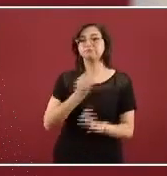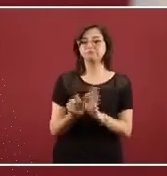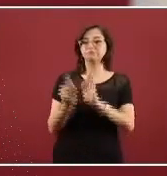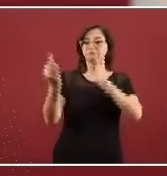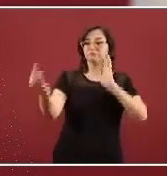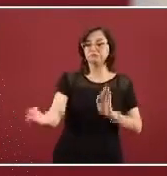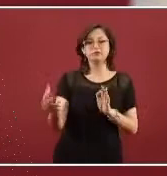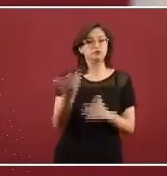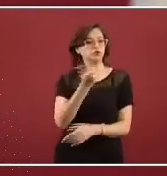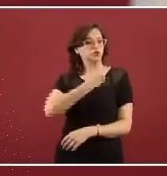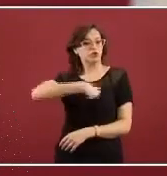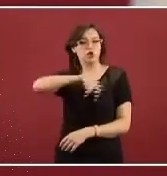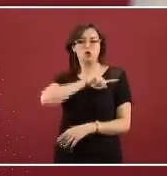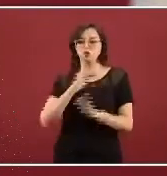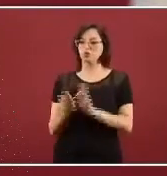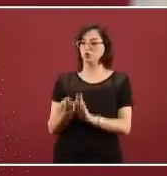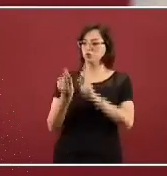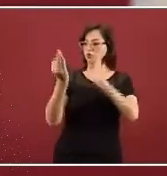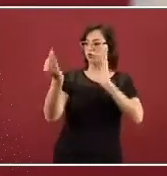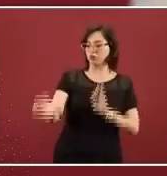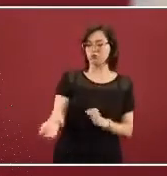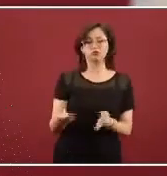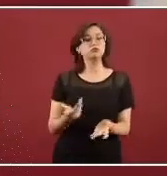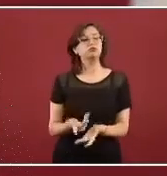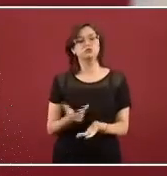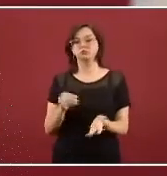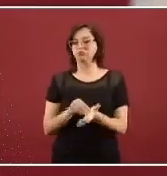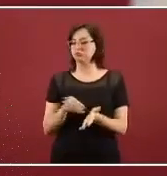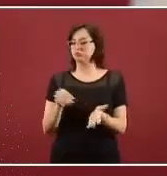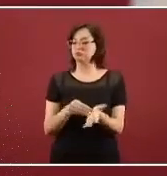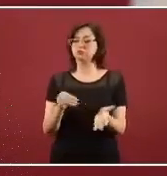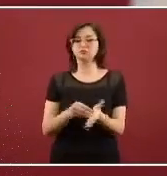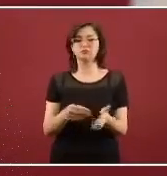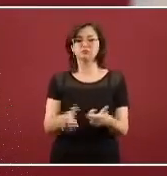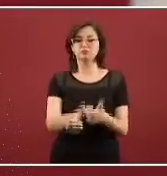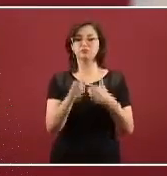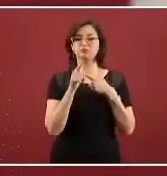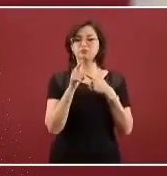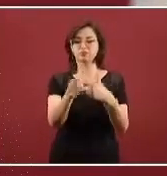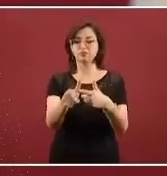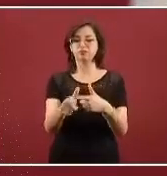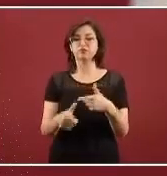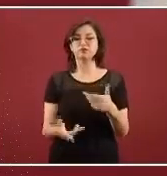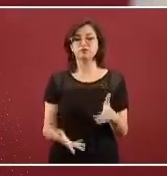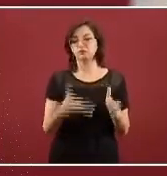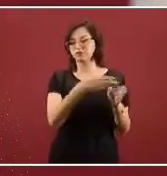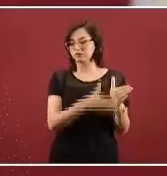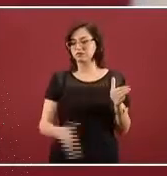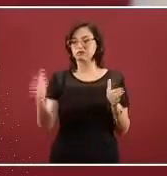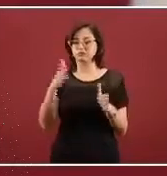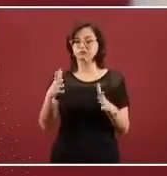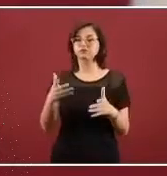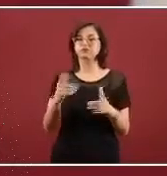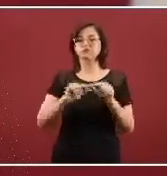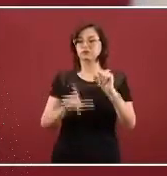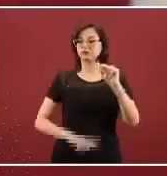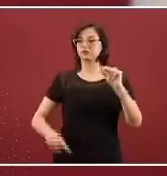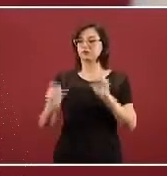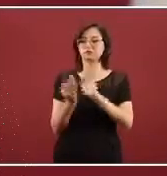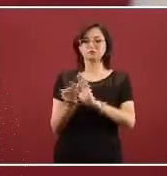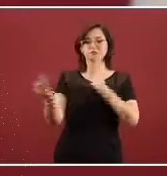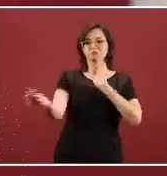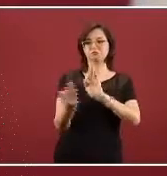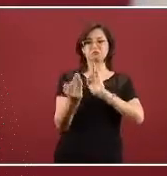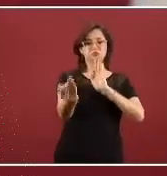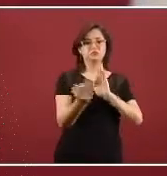de sana distancia vigentes y emitidas por la Secretaría de la Salud en lo que hemos llamado la Jornada Nacional de Sana Distancia, que